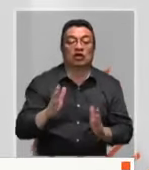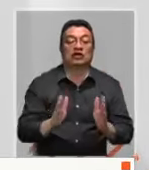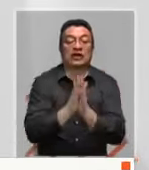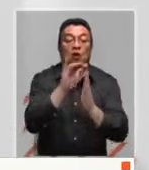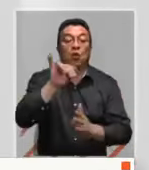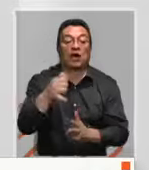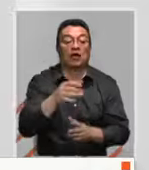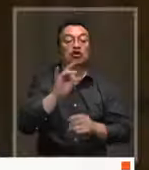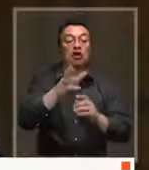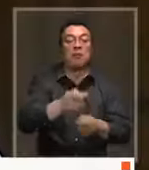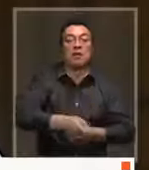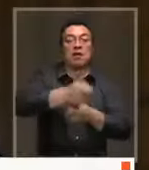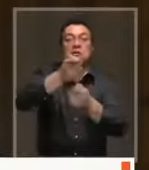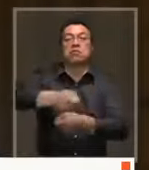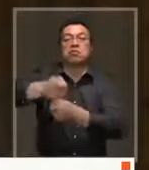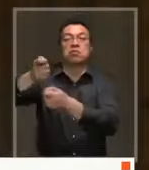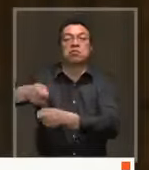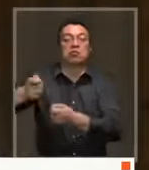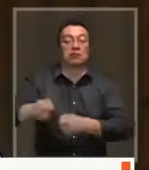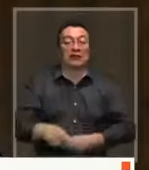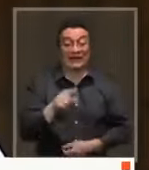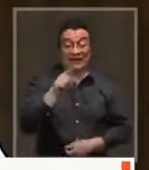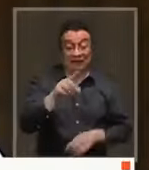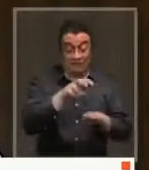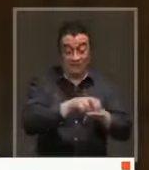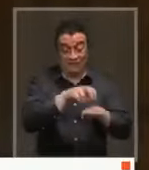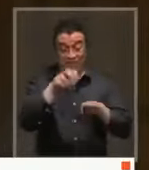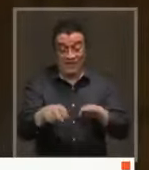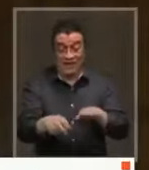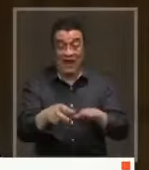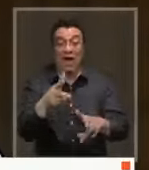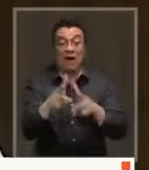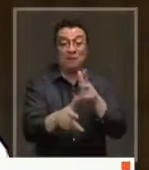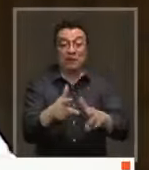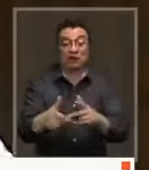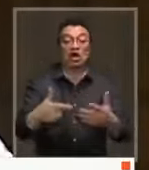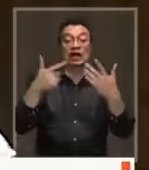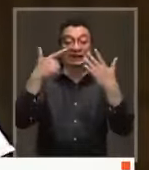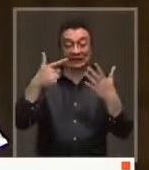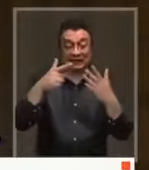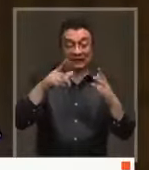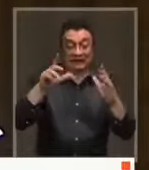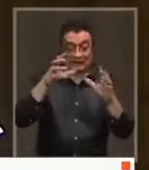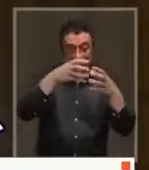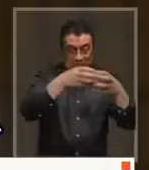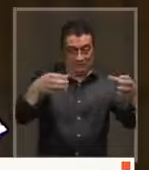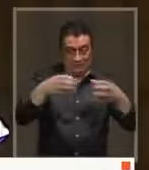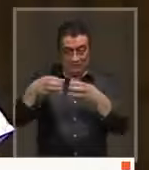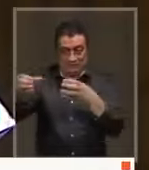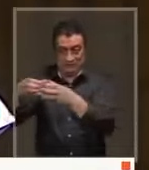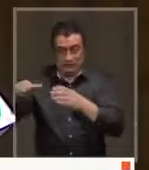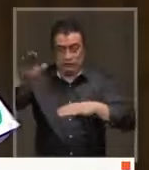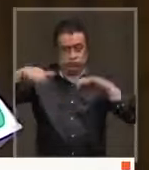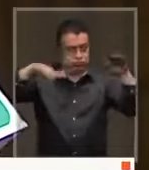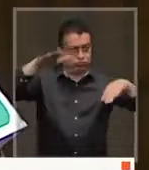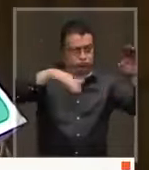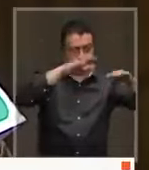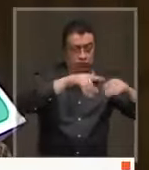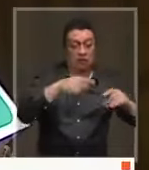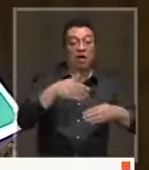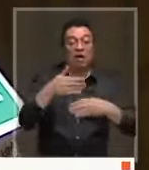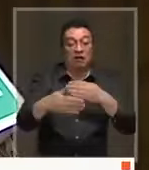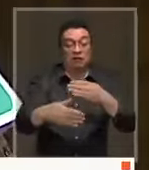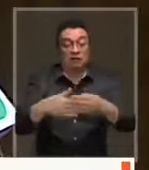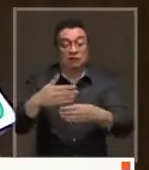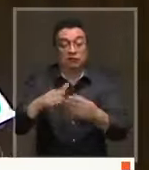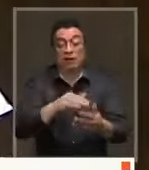para rayar sus vagones. Ellos descendieron del metro, efectuaron 7 rayados en 7 vagones. Posteriormente, a medida que ellos iban avanzando hasta